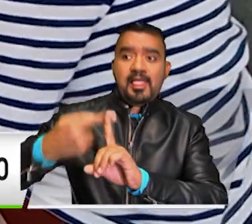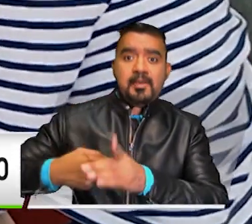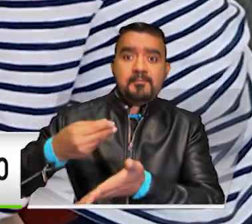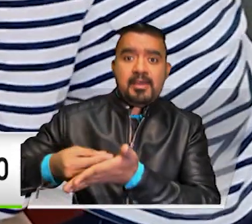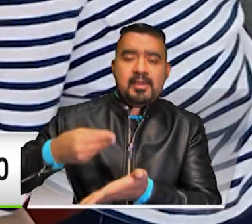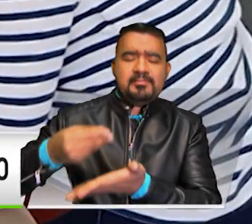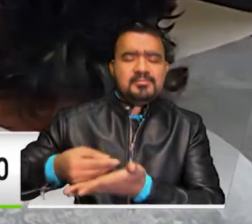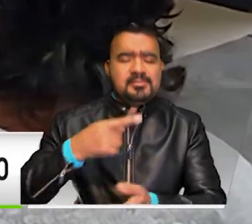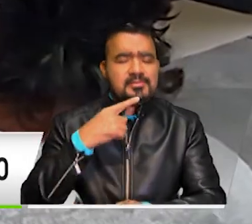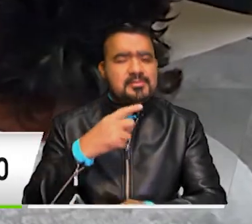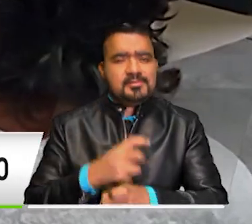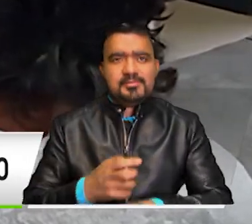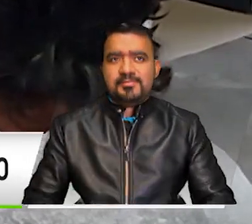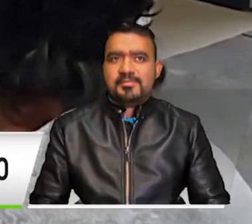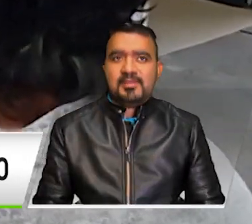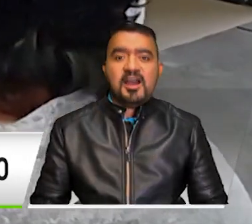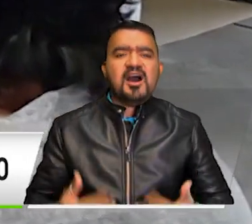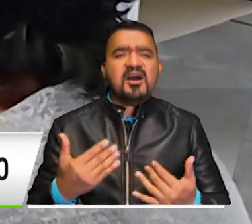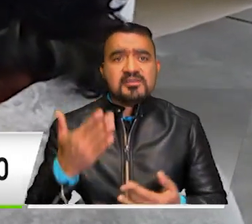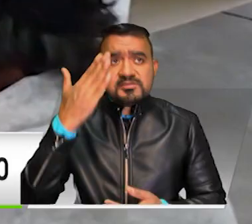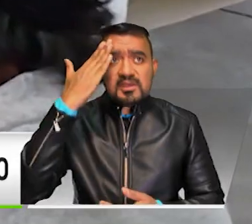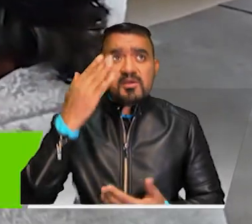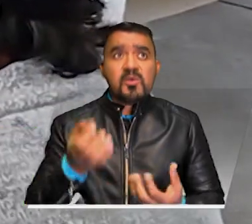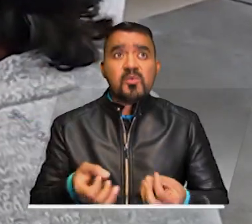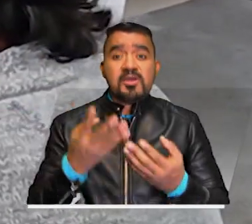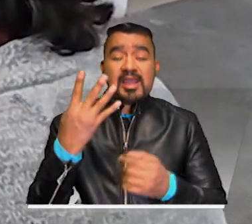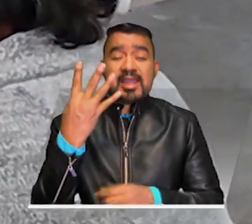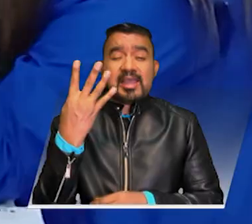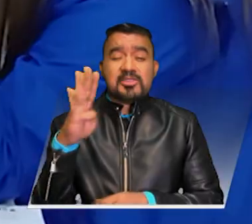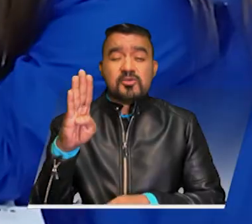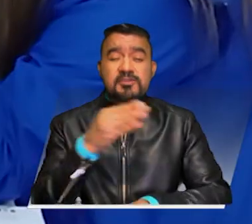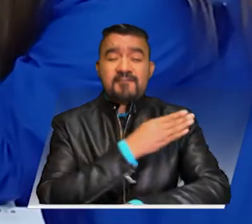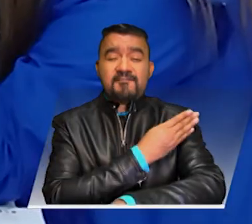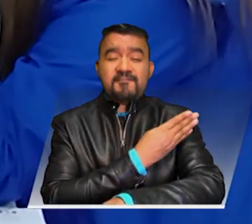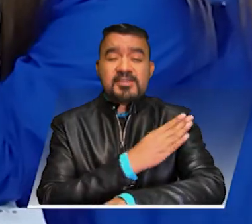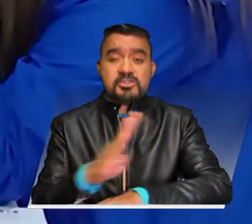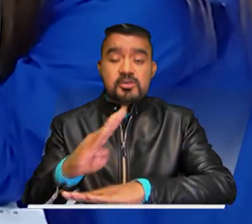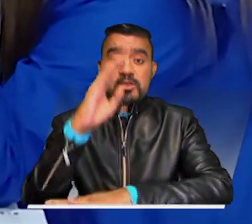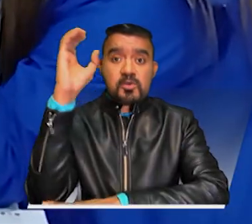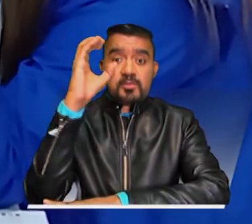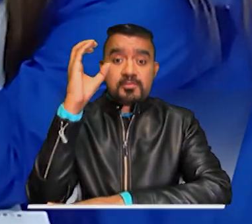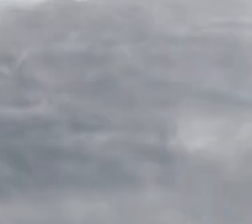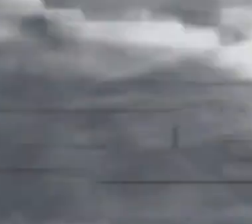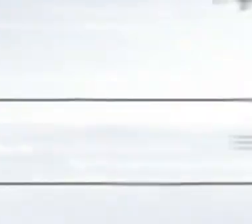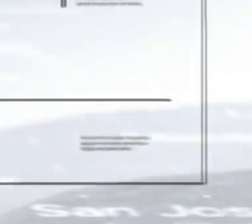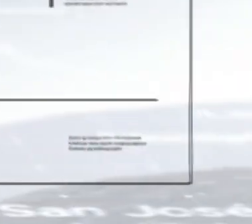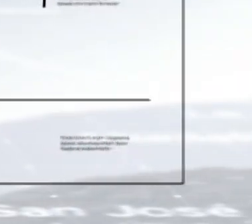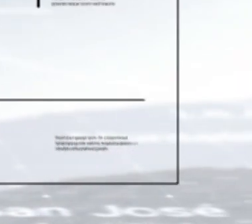entidad ha invertido 14 billones de pesos en Colombia, 3 billones en Antioquia.